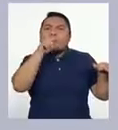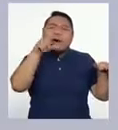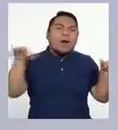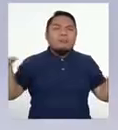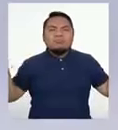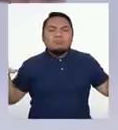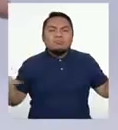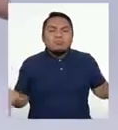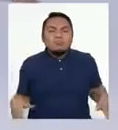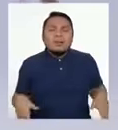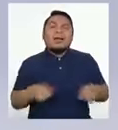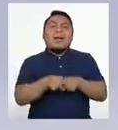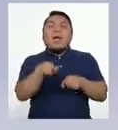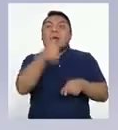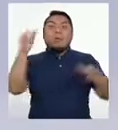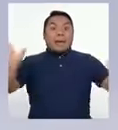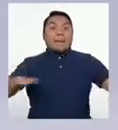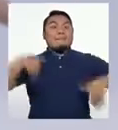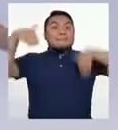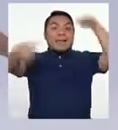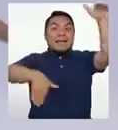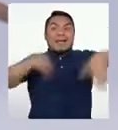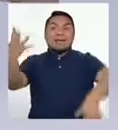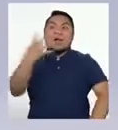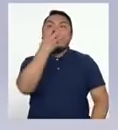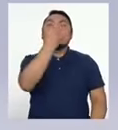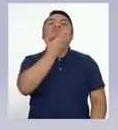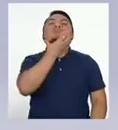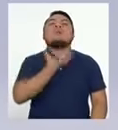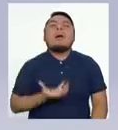O en las playas como el pelícano.